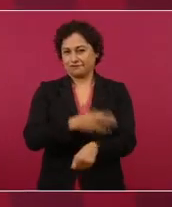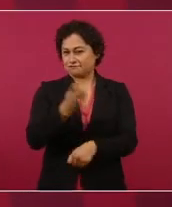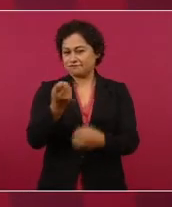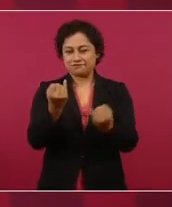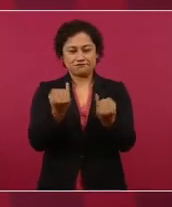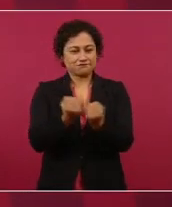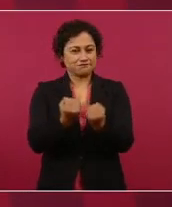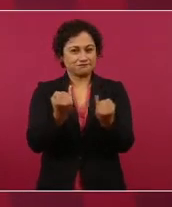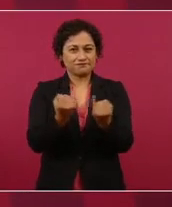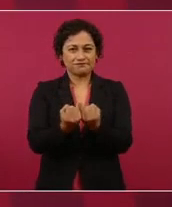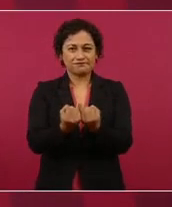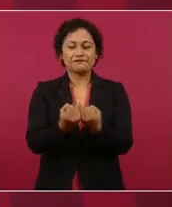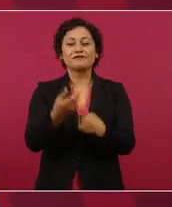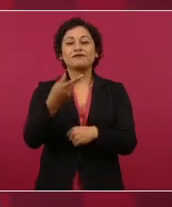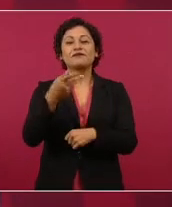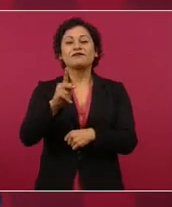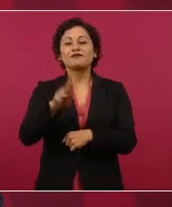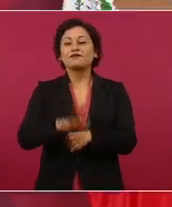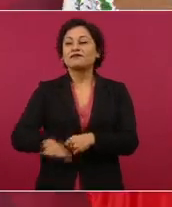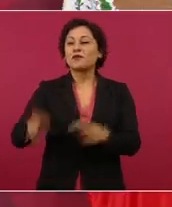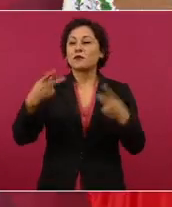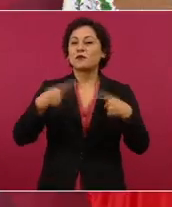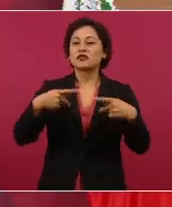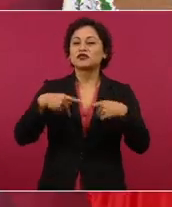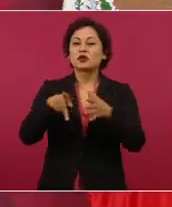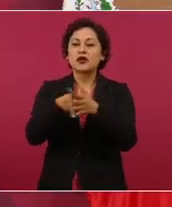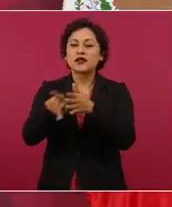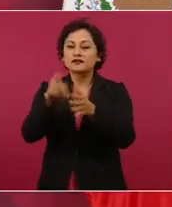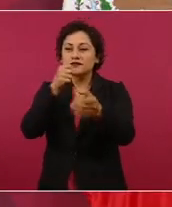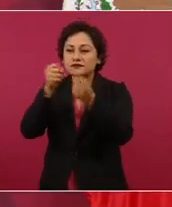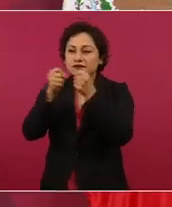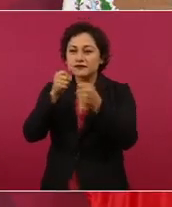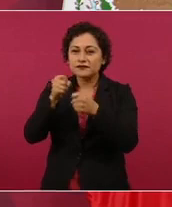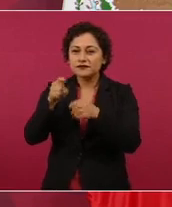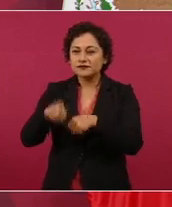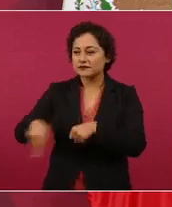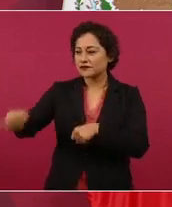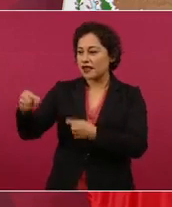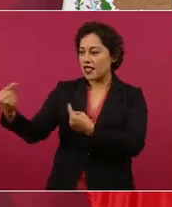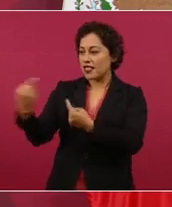los publicistas que contratan nuestros adversarios